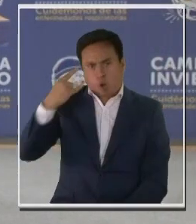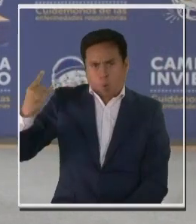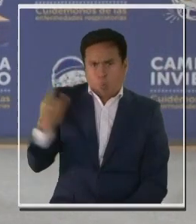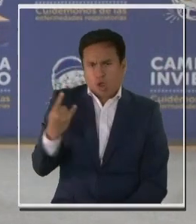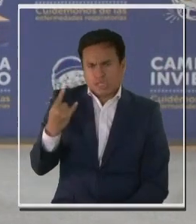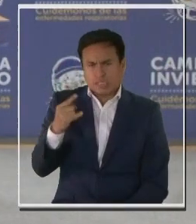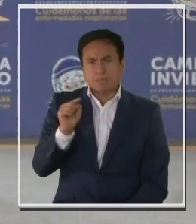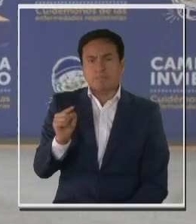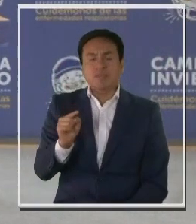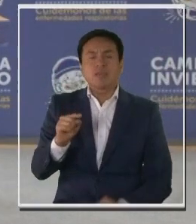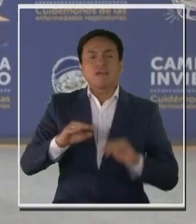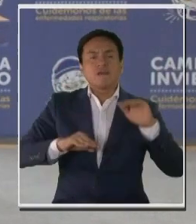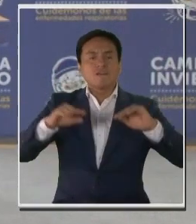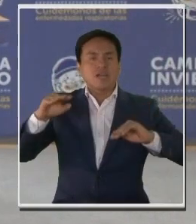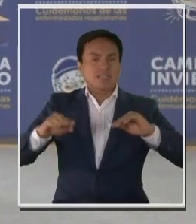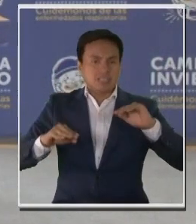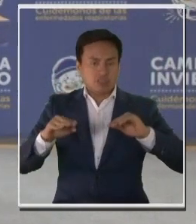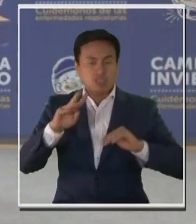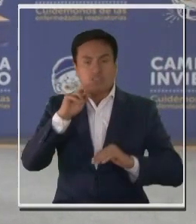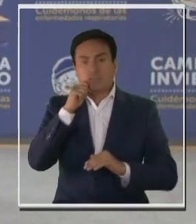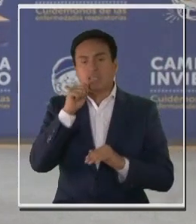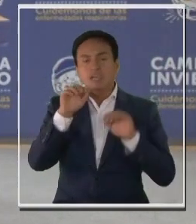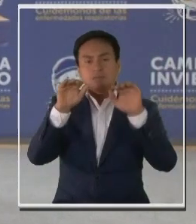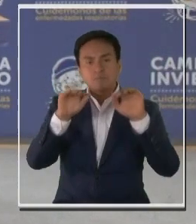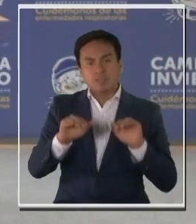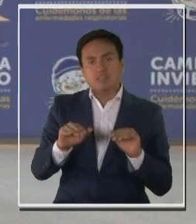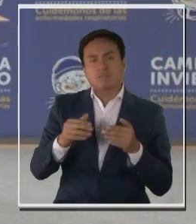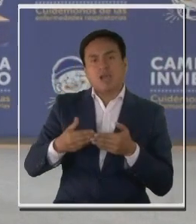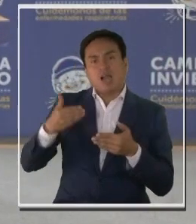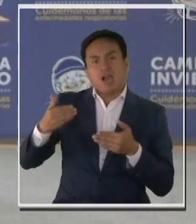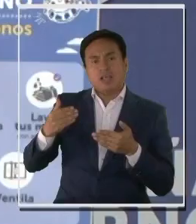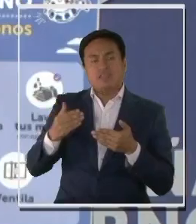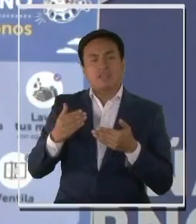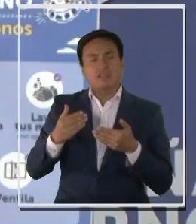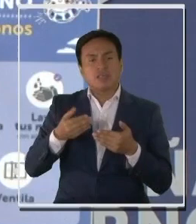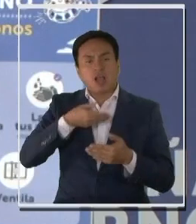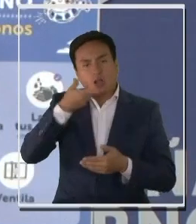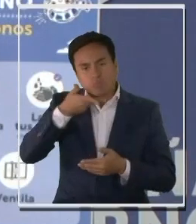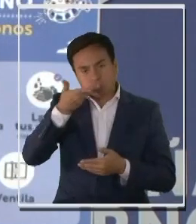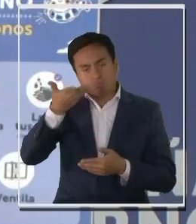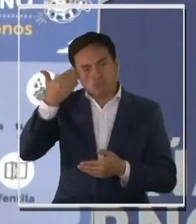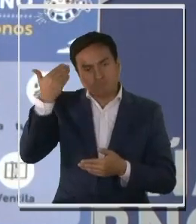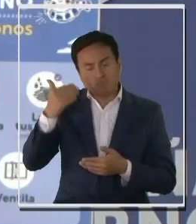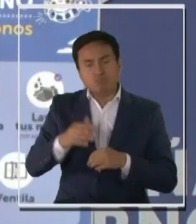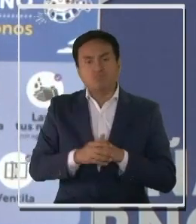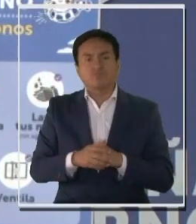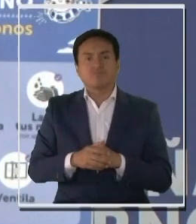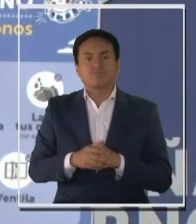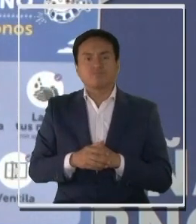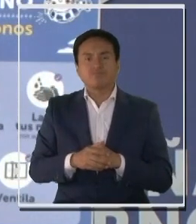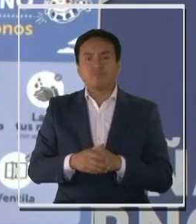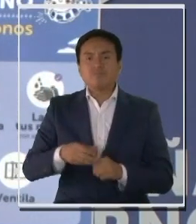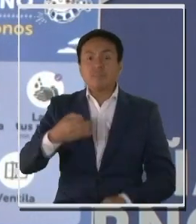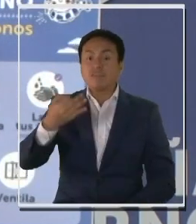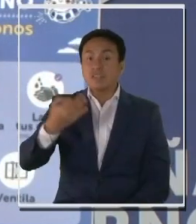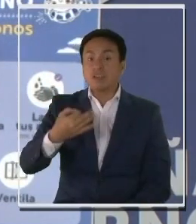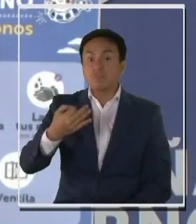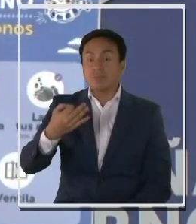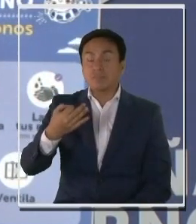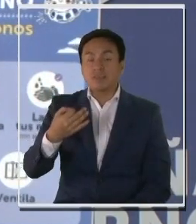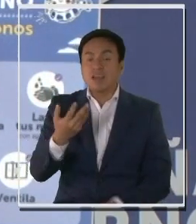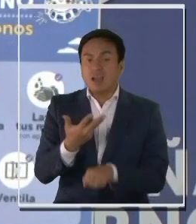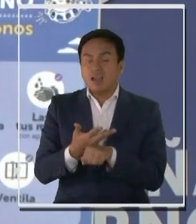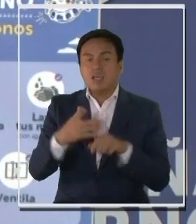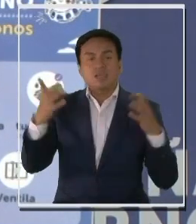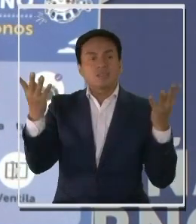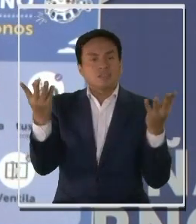la variación ha sido la misma que hemos ido conversando efectivamente ha habido